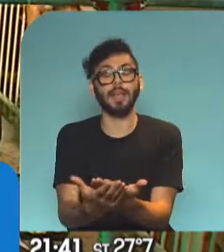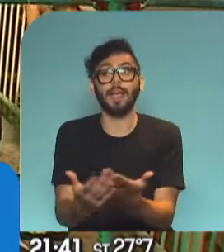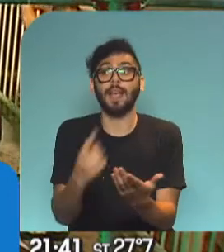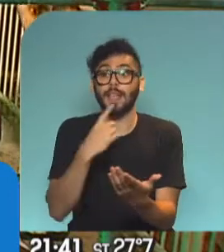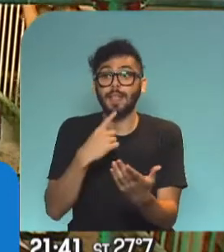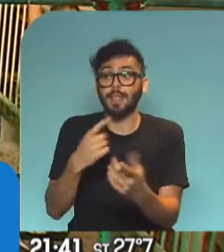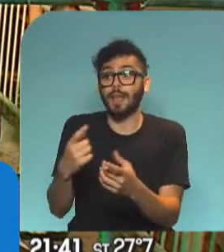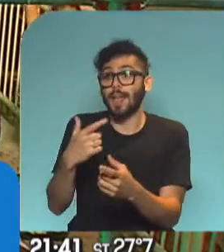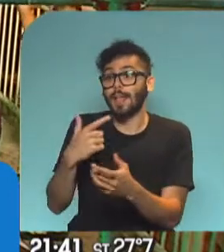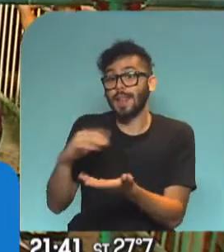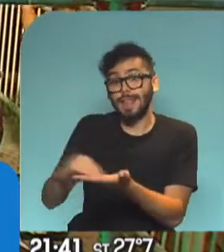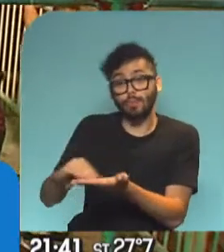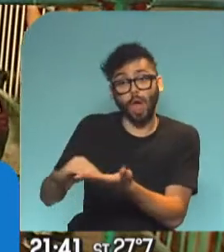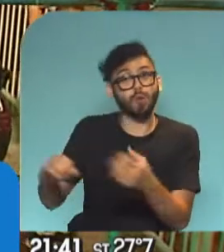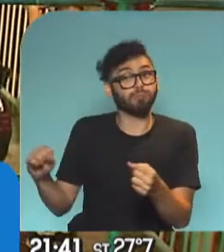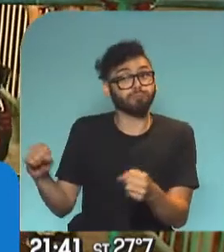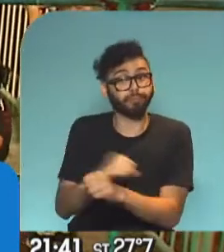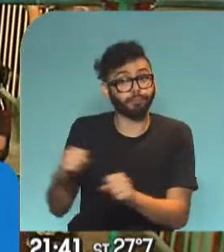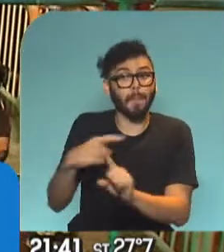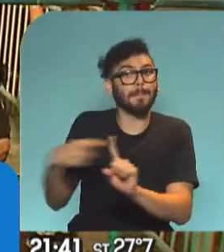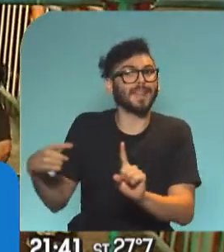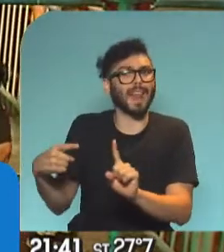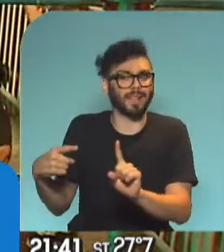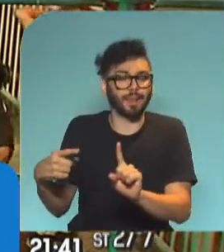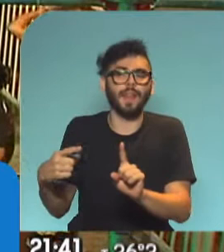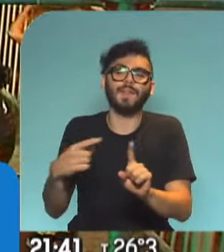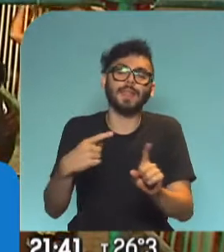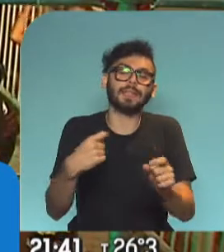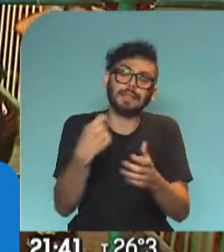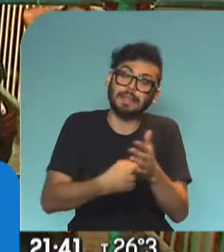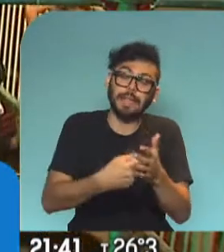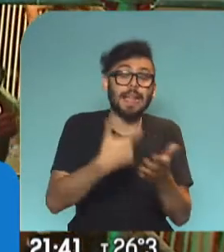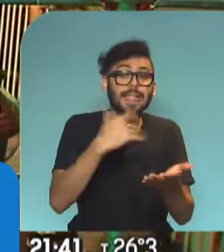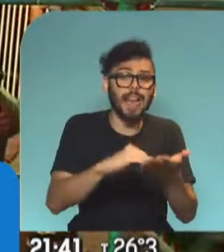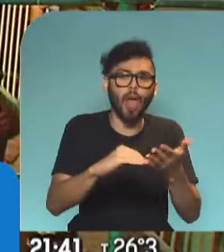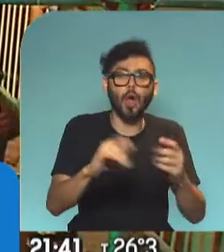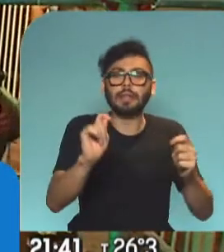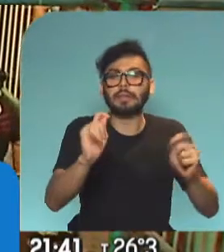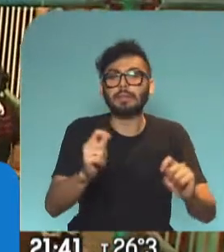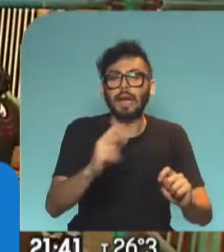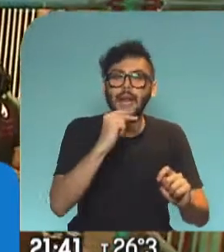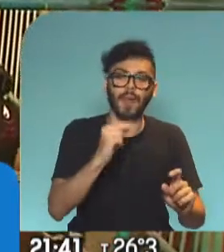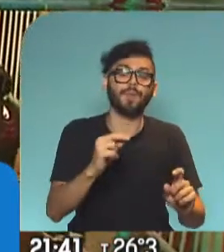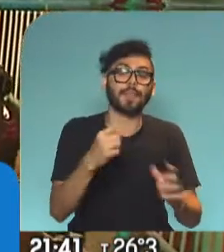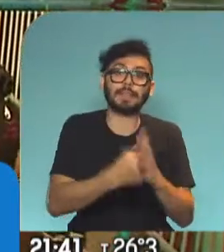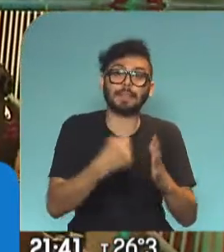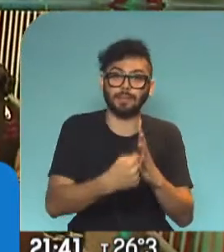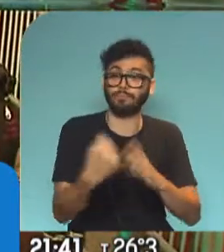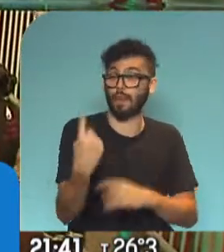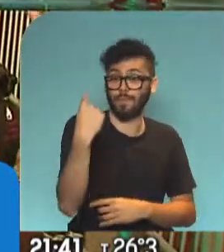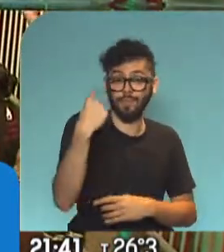media sanción que pretende que no haya modificaciones cuando se trate en el Senado. Atrás mío todo lo que tiene que ver con los